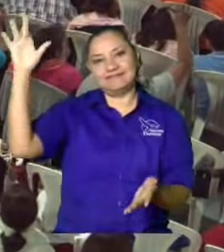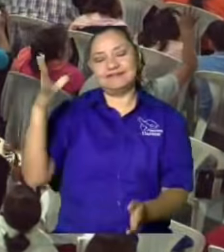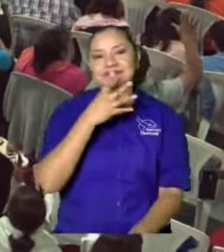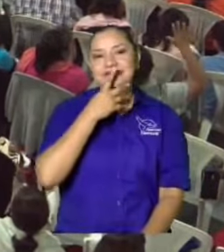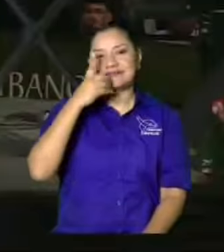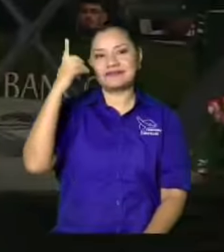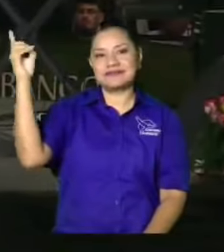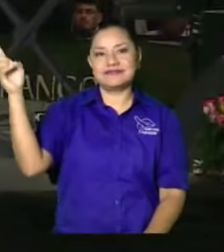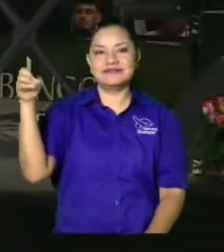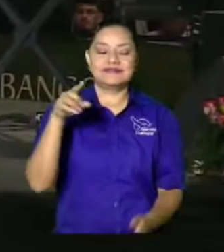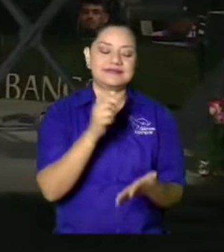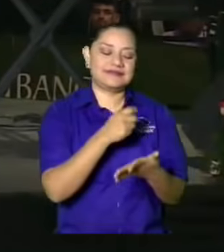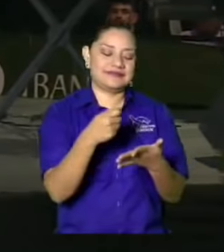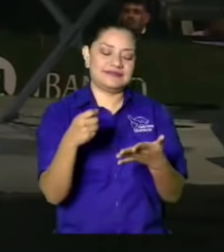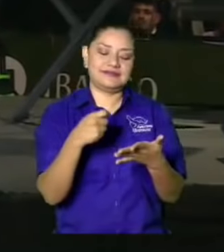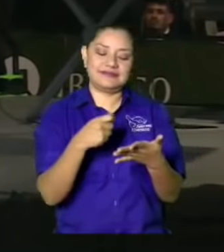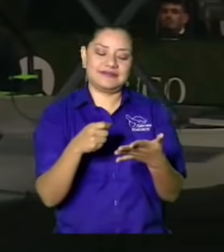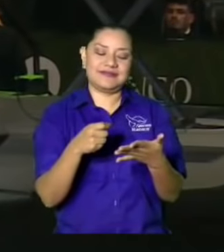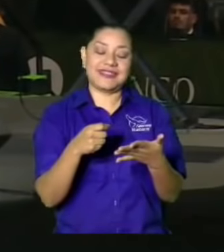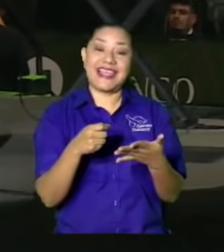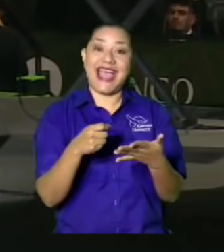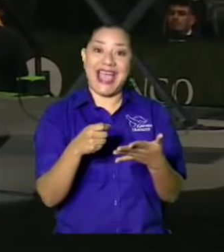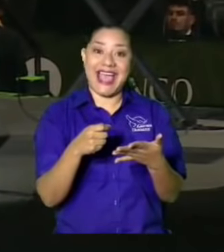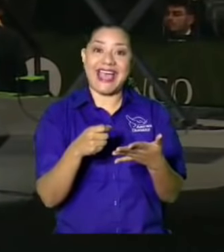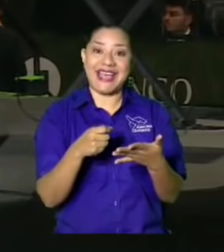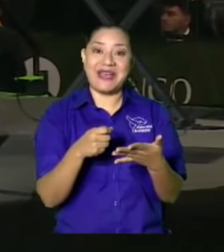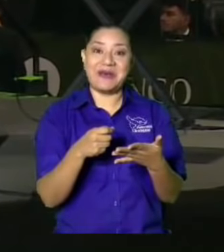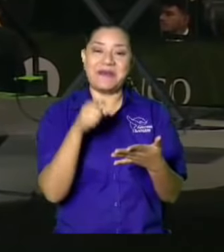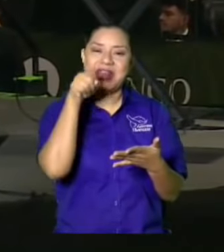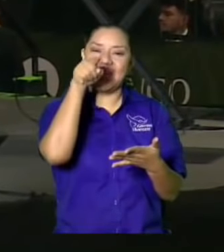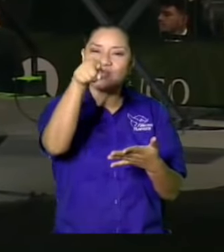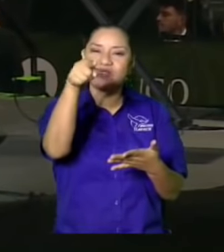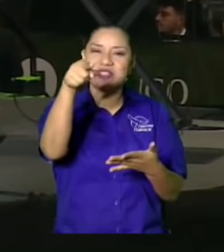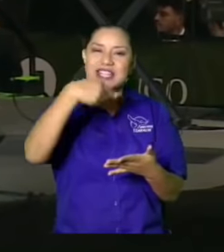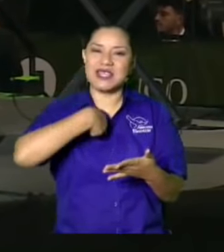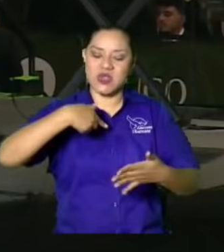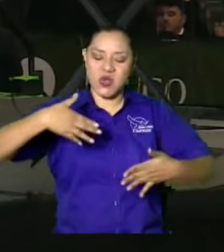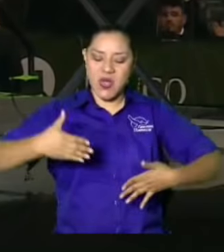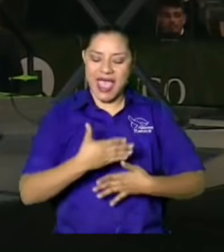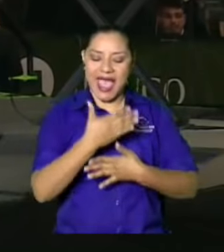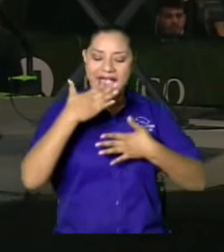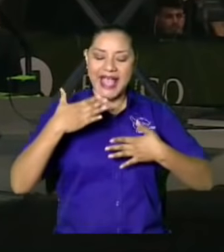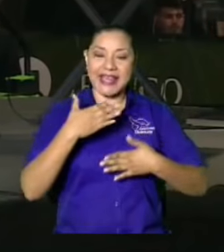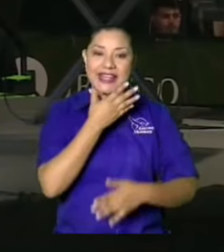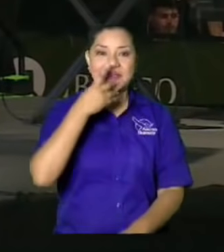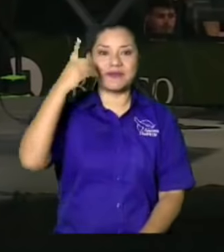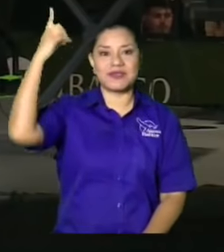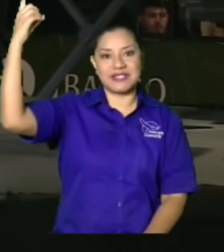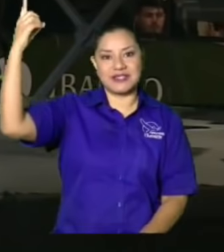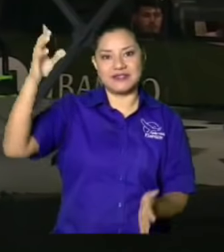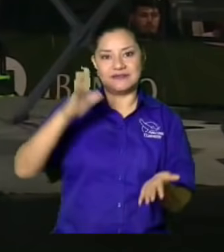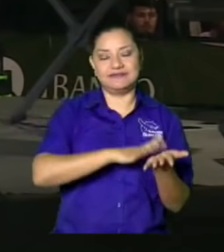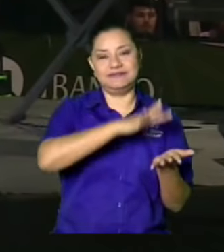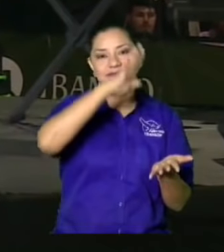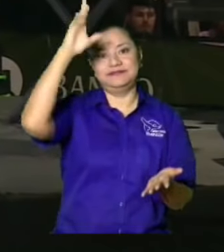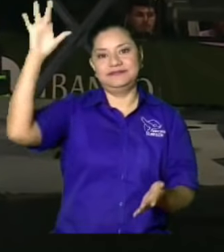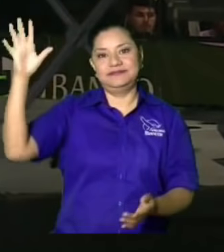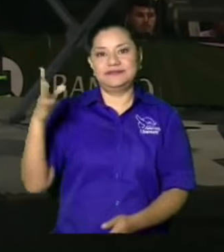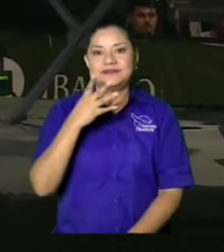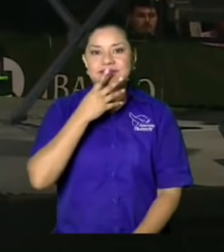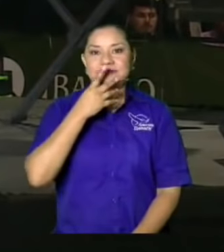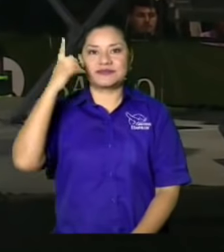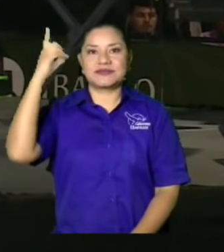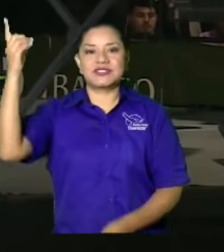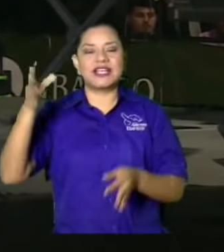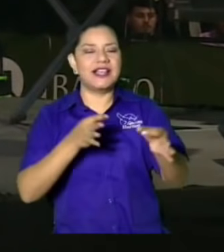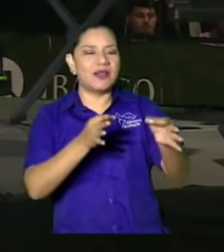¿Cuántos se apuntan, hermano, esta mañana, aleluya, para agradar a Dios? ¿Le da gloria a Dios? Entonces